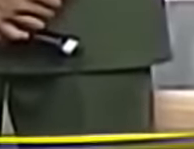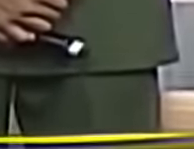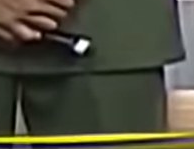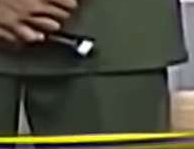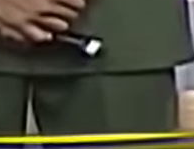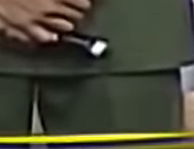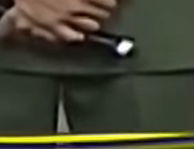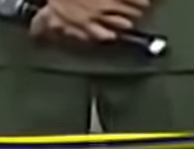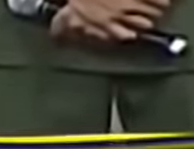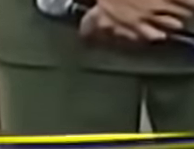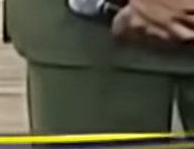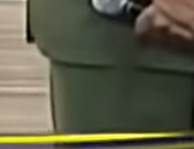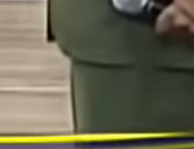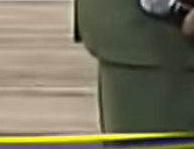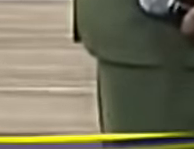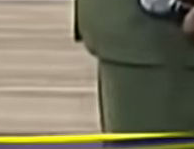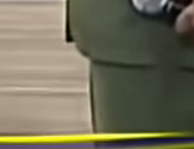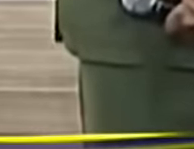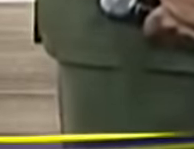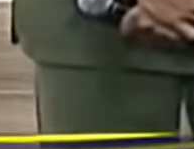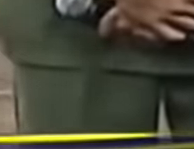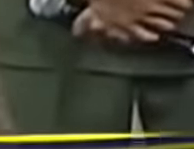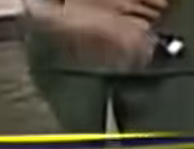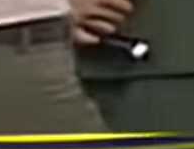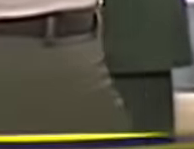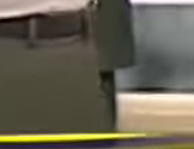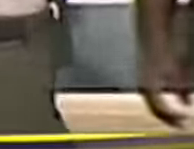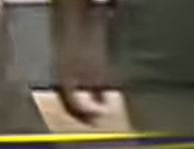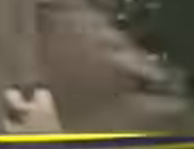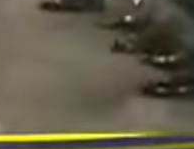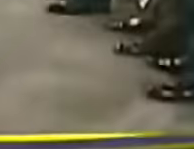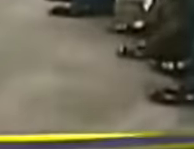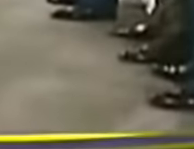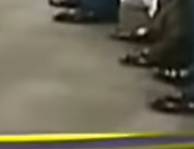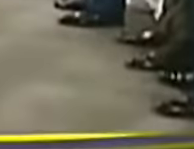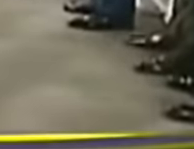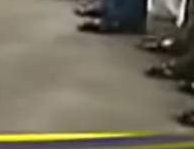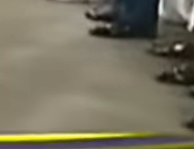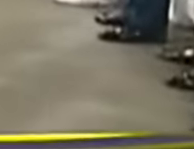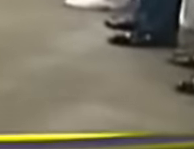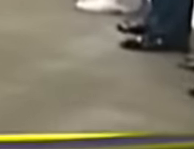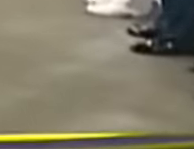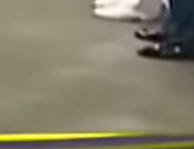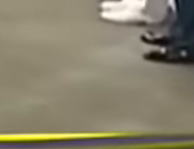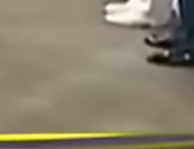venga ningún ladrón, porque el Esequibo es nuestro.